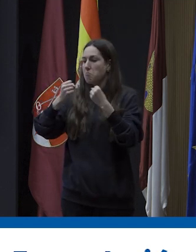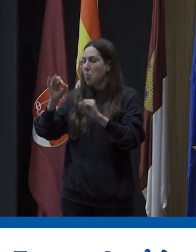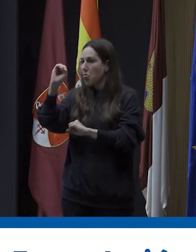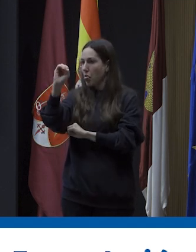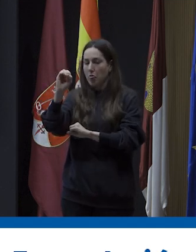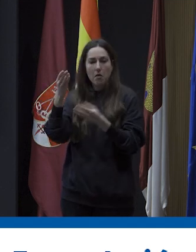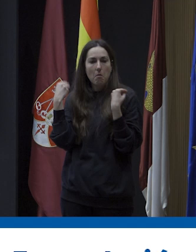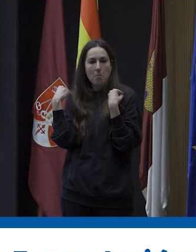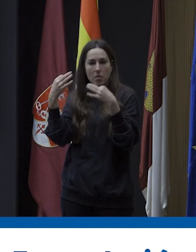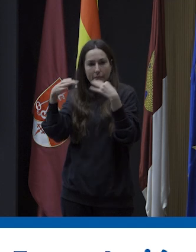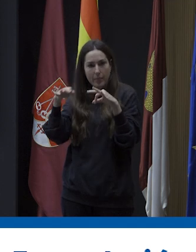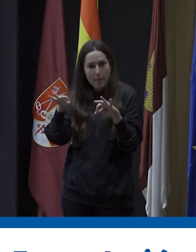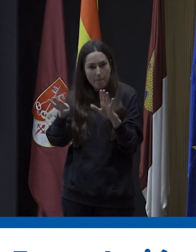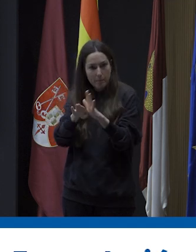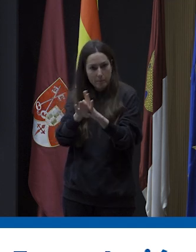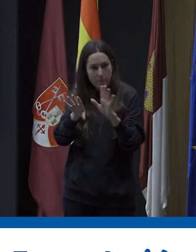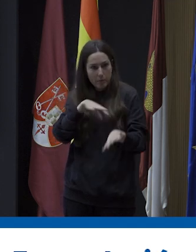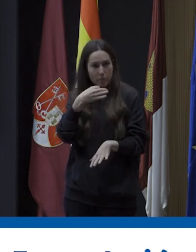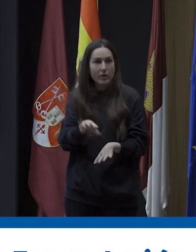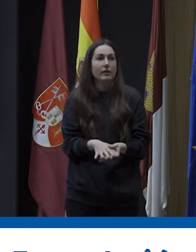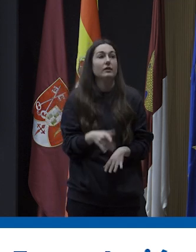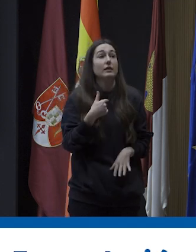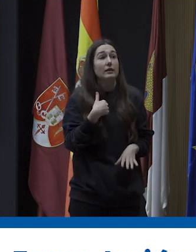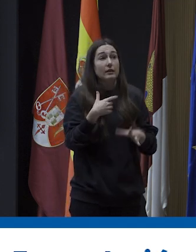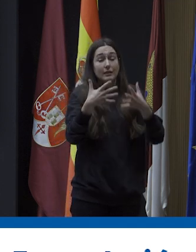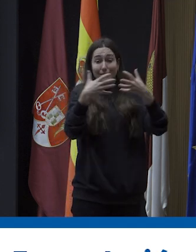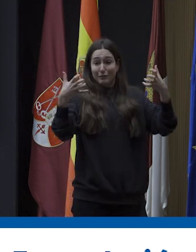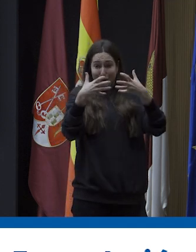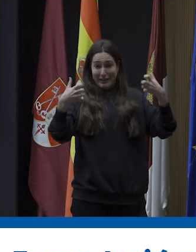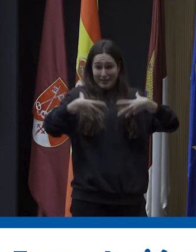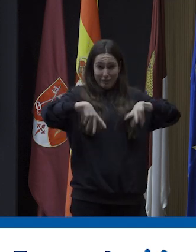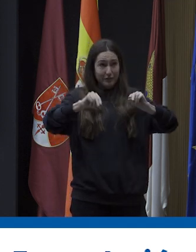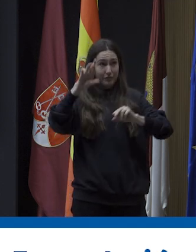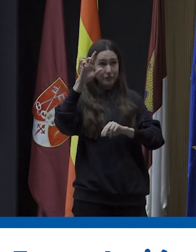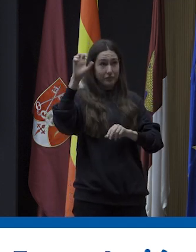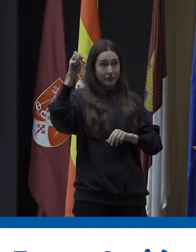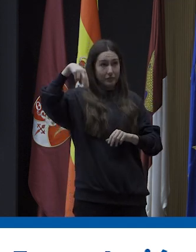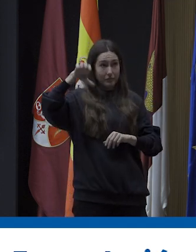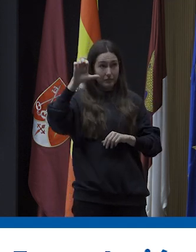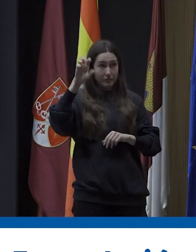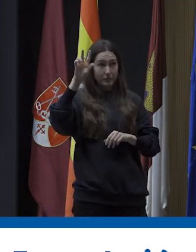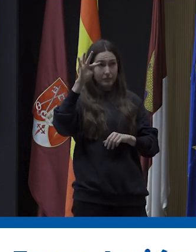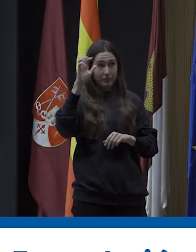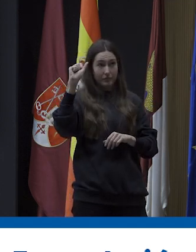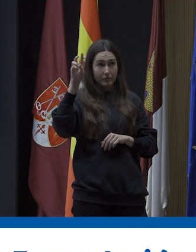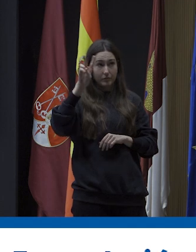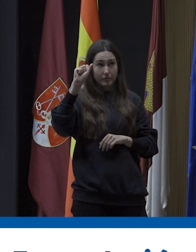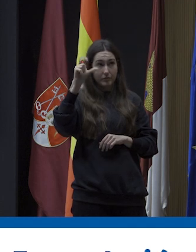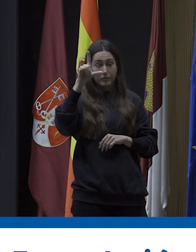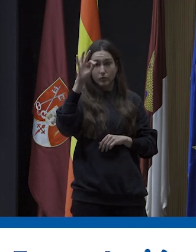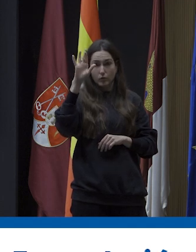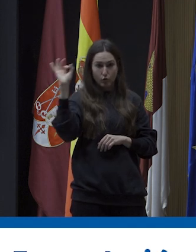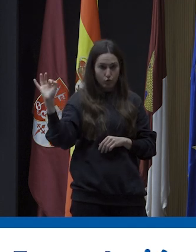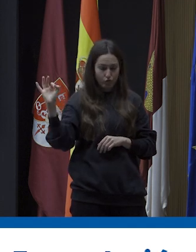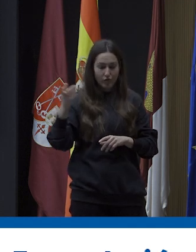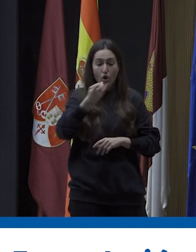normal. He querido acabar con una frase de René Favaloro, donde él decía que el nosotros es más importante que el yo. En medicina